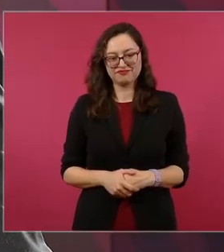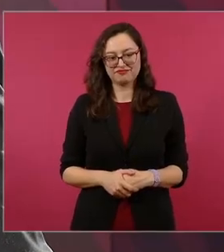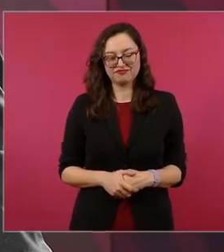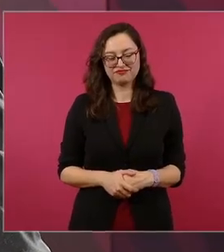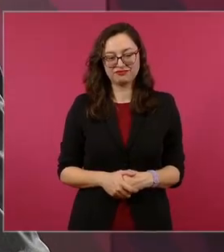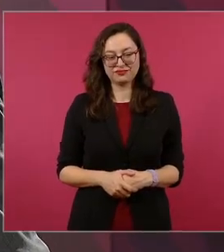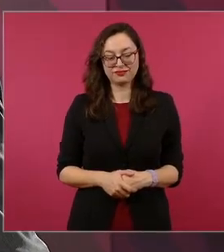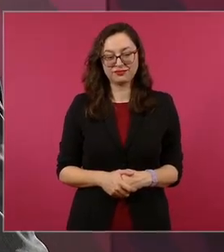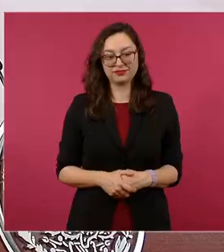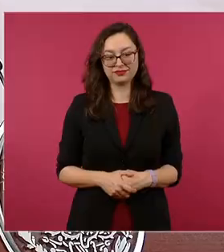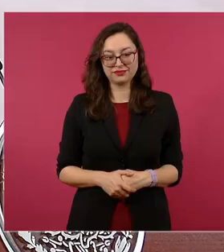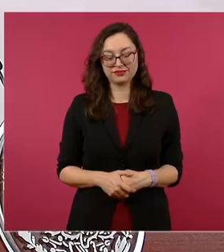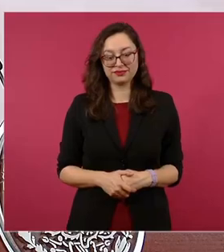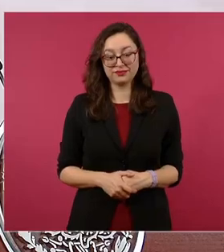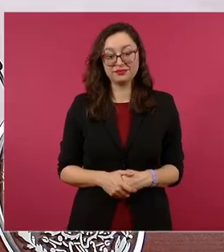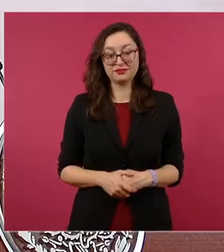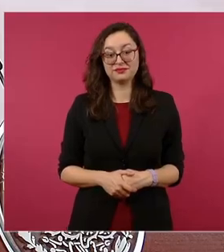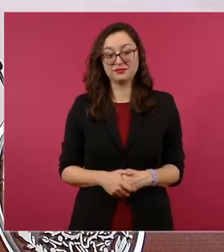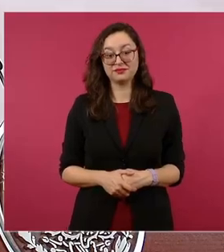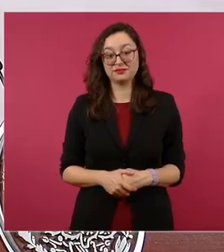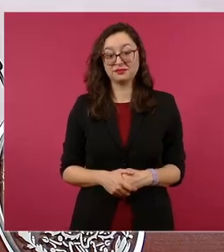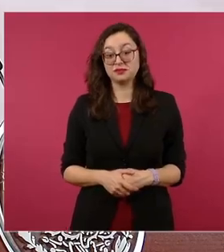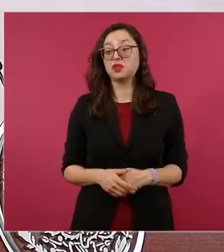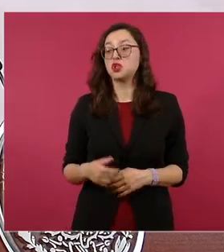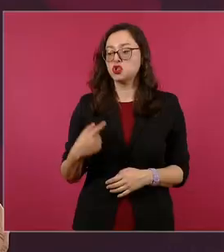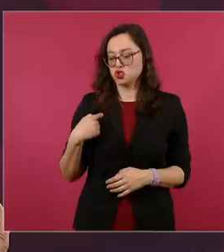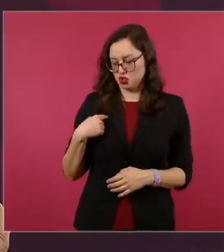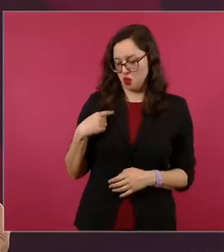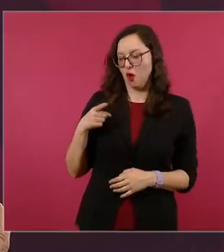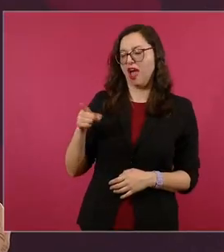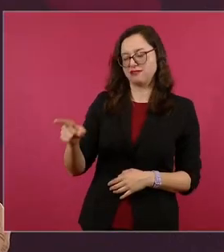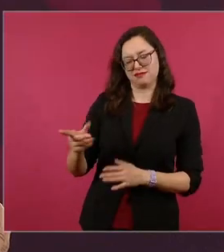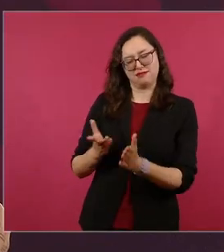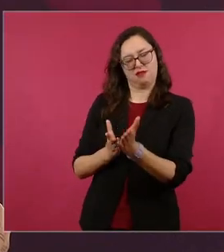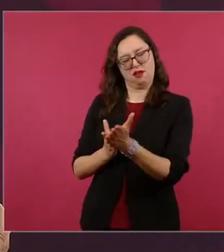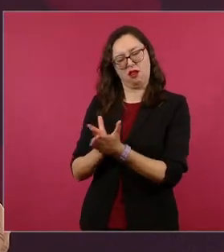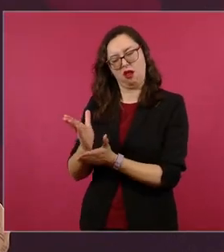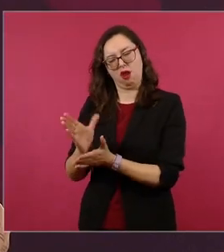No, la lealtad así en lo personal, yo soy muy leal.